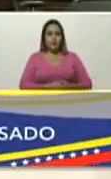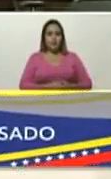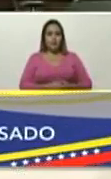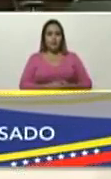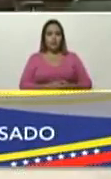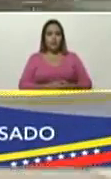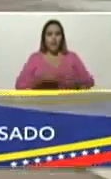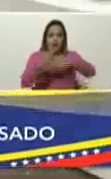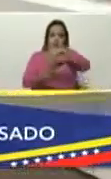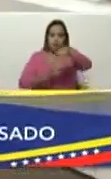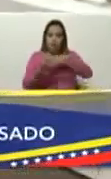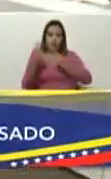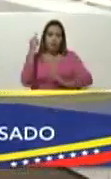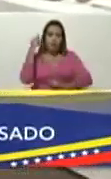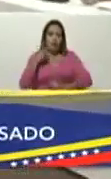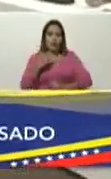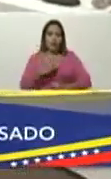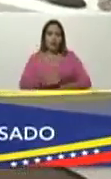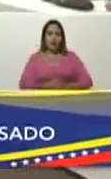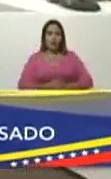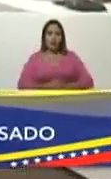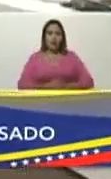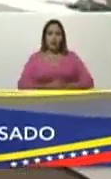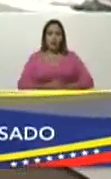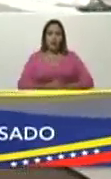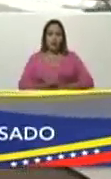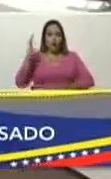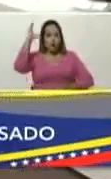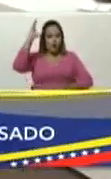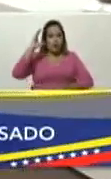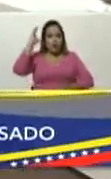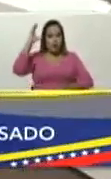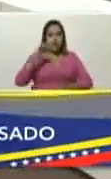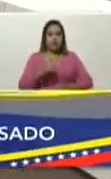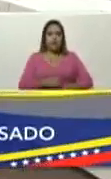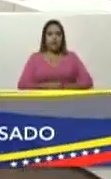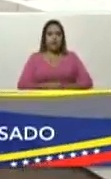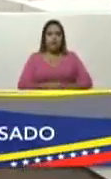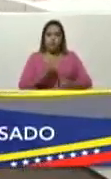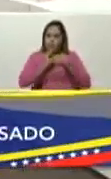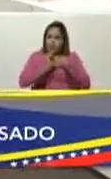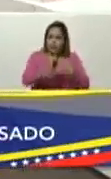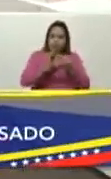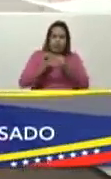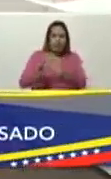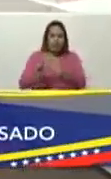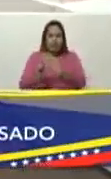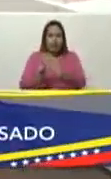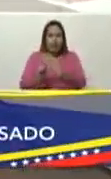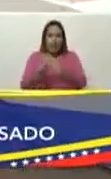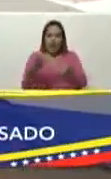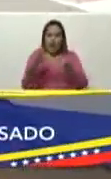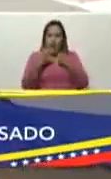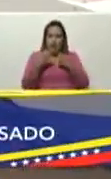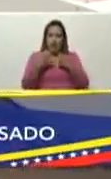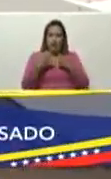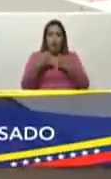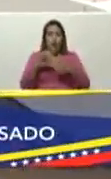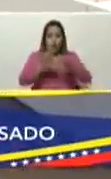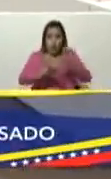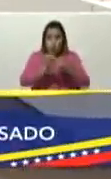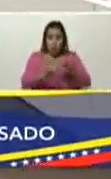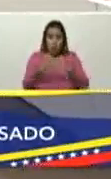La revolución bolivariana, con su capacidad permanente de revisarse, de autocriticarse,